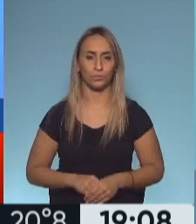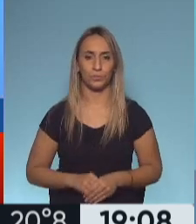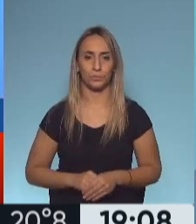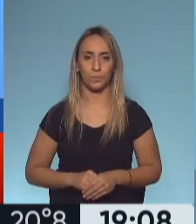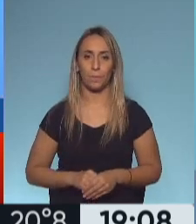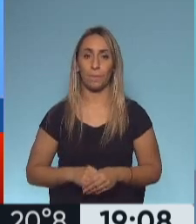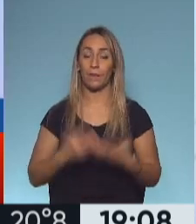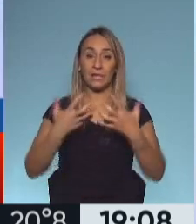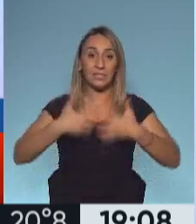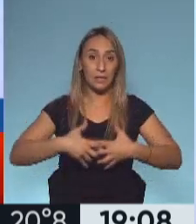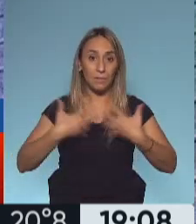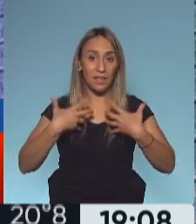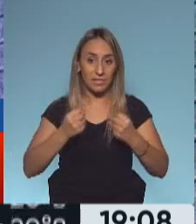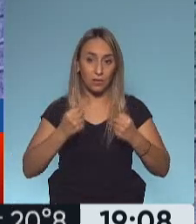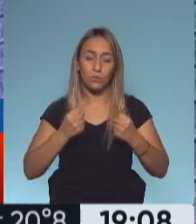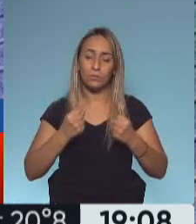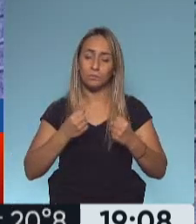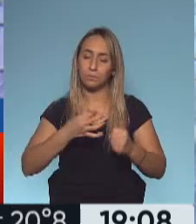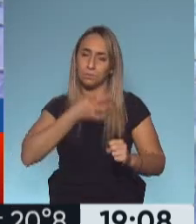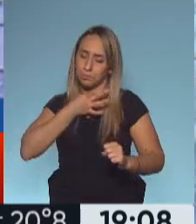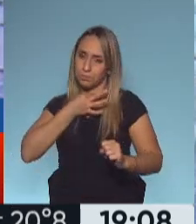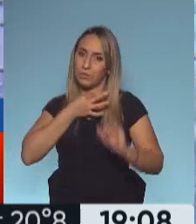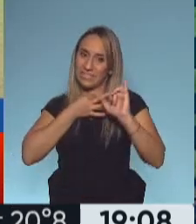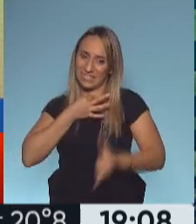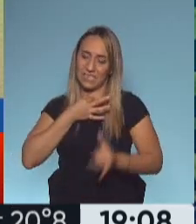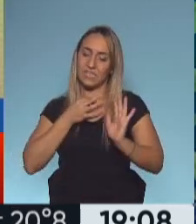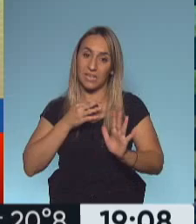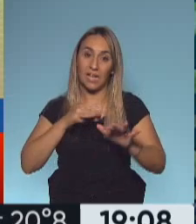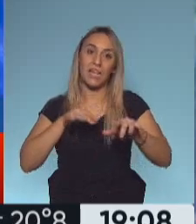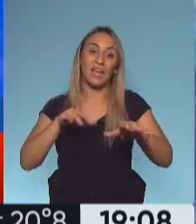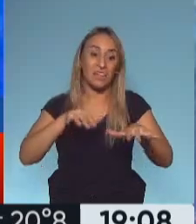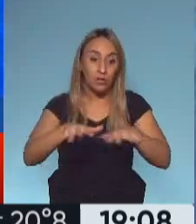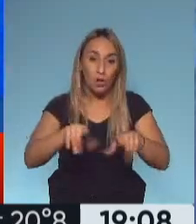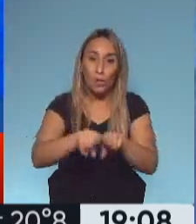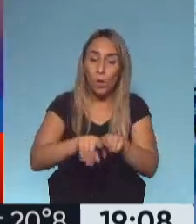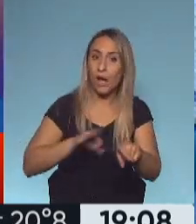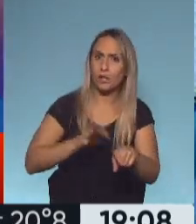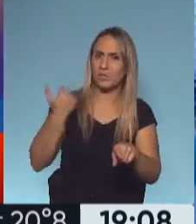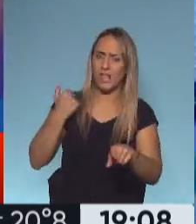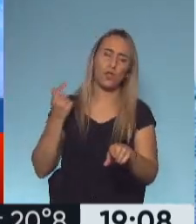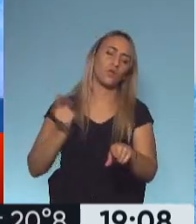Nuestro sistema de salud está en tensión, la situación no es la misma que el año pasado.